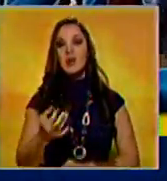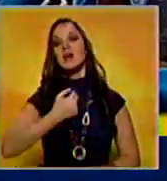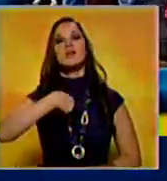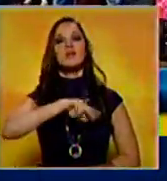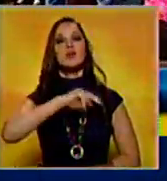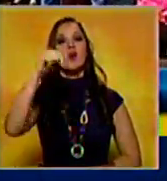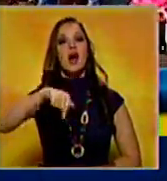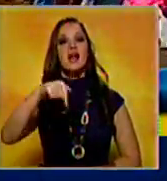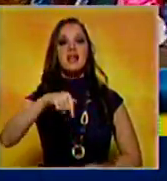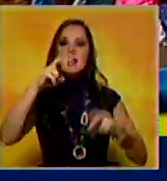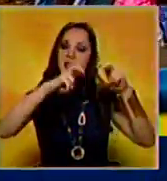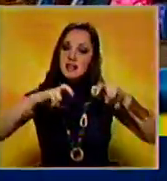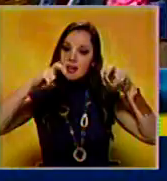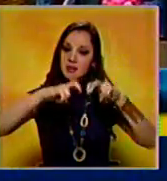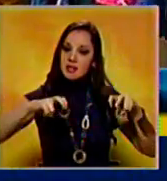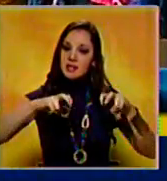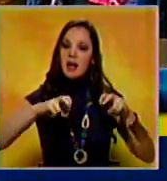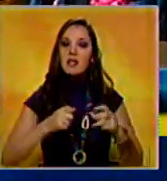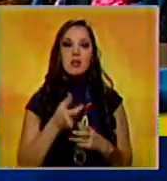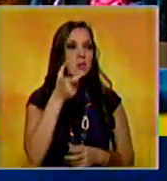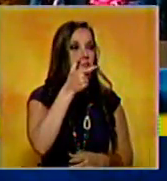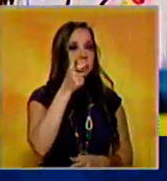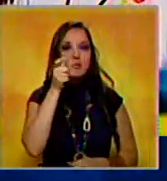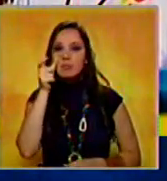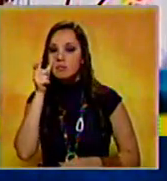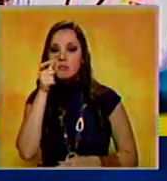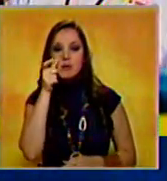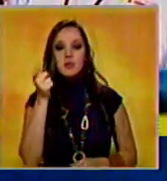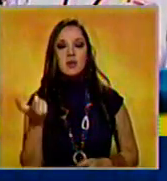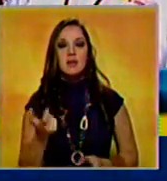aquí revisando, inspeccionando